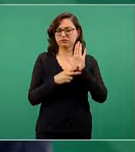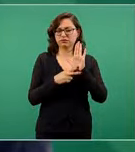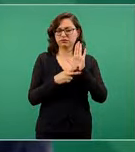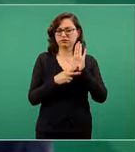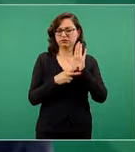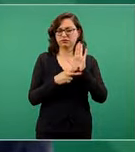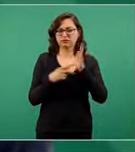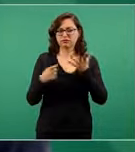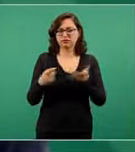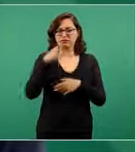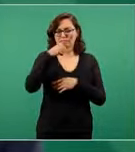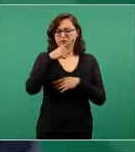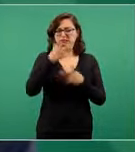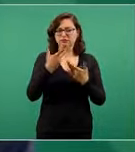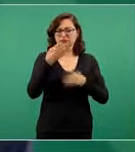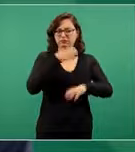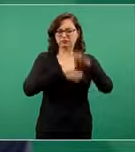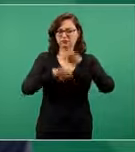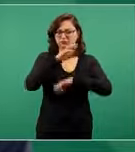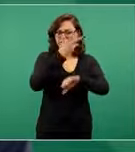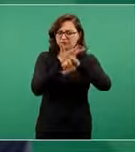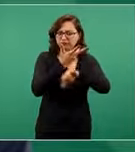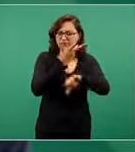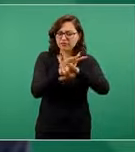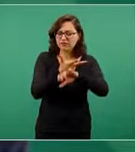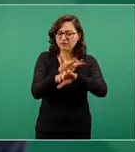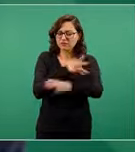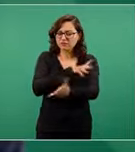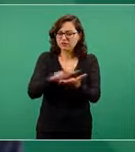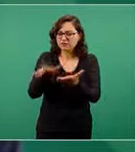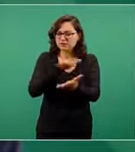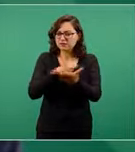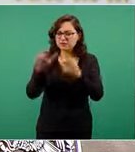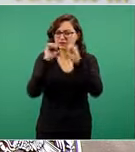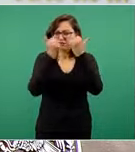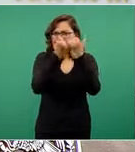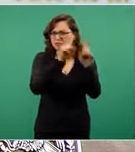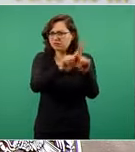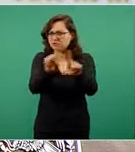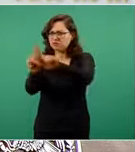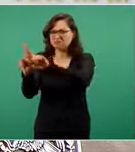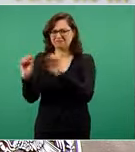de la embajada de Estados Unidos a una organización.